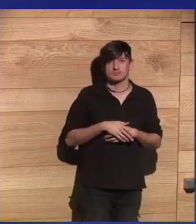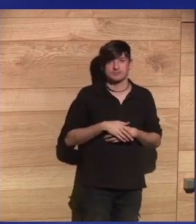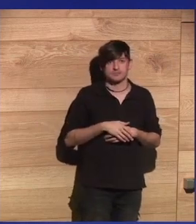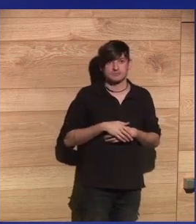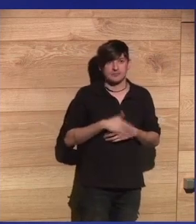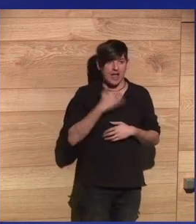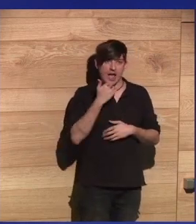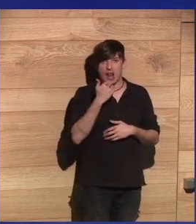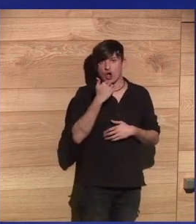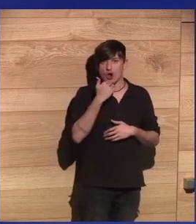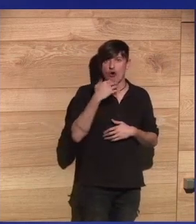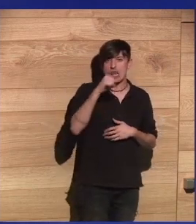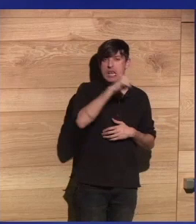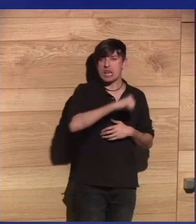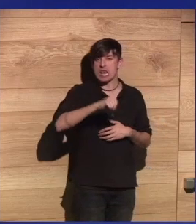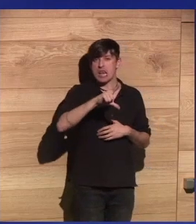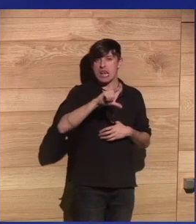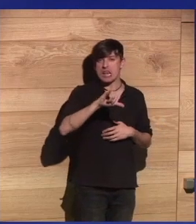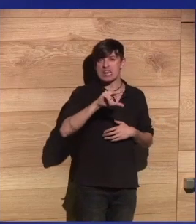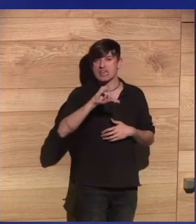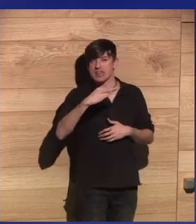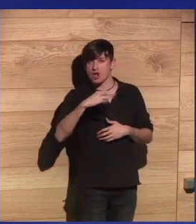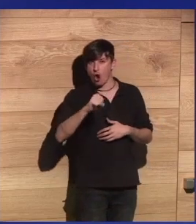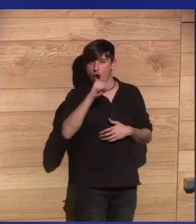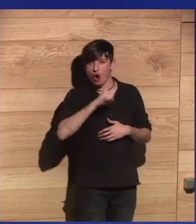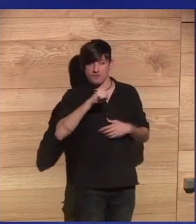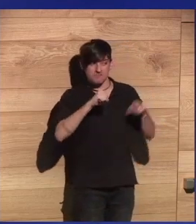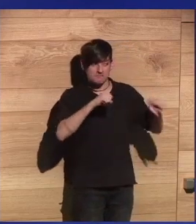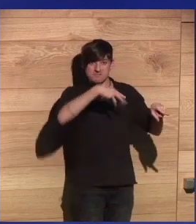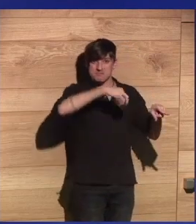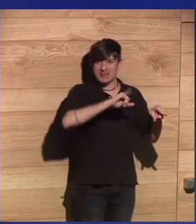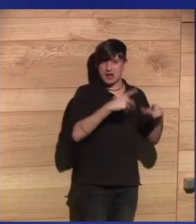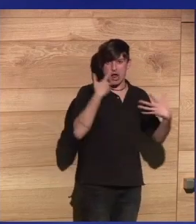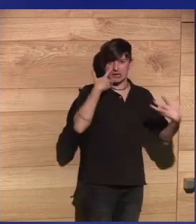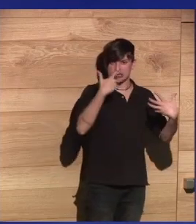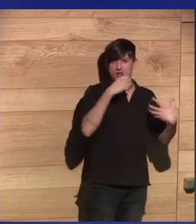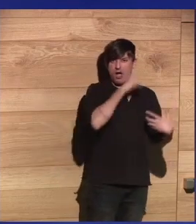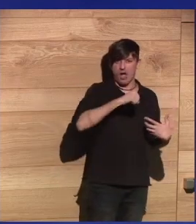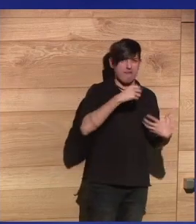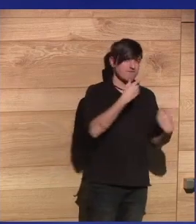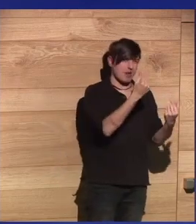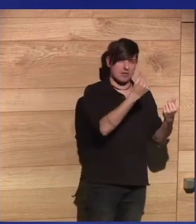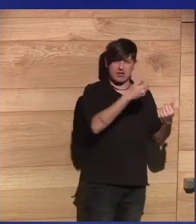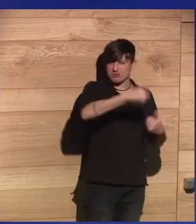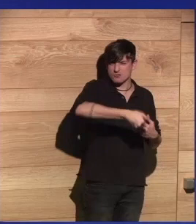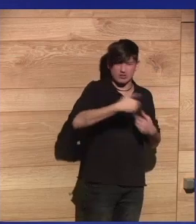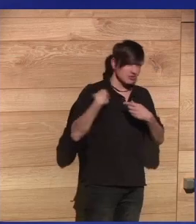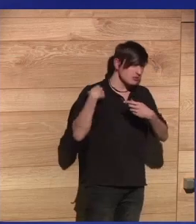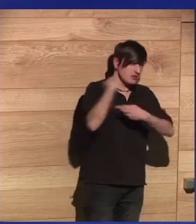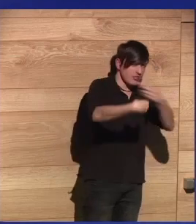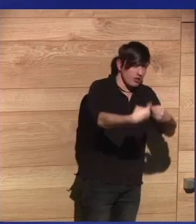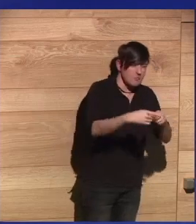Es algo más lírico, siendo evidentemente, como es Marina, una artista flamenca enorme y de tradición,